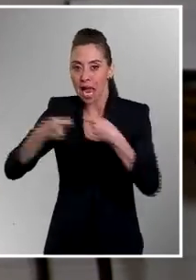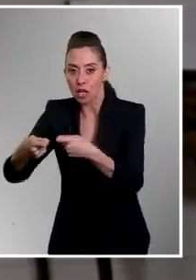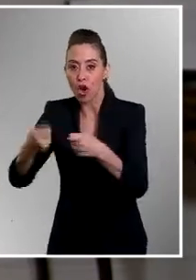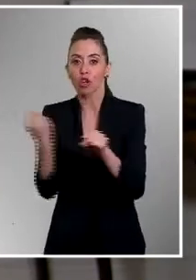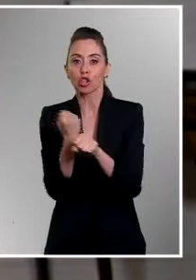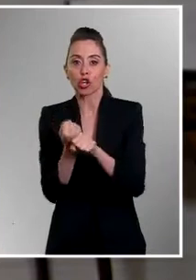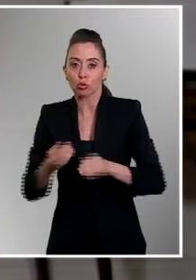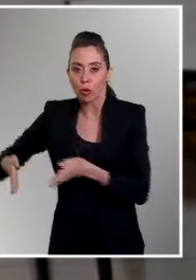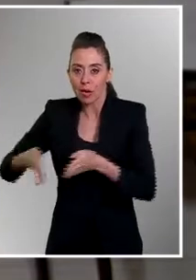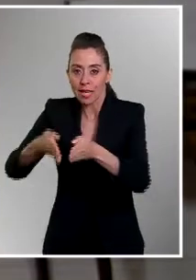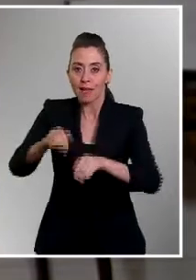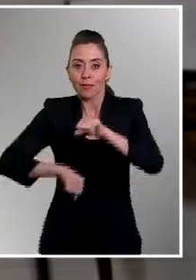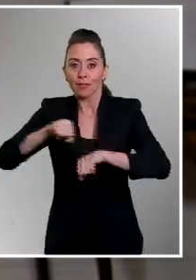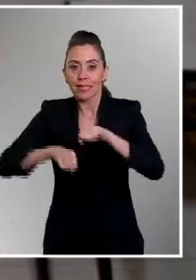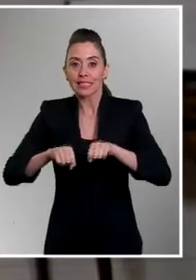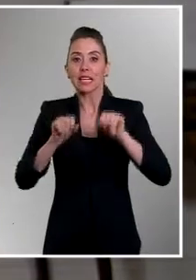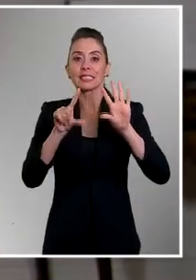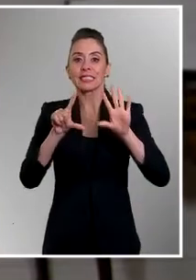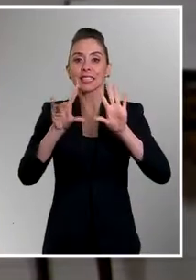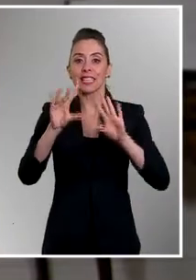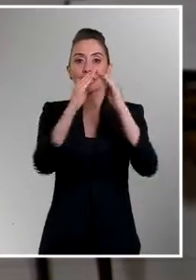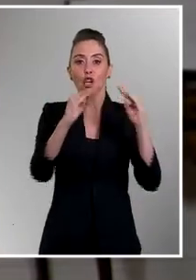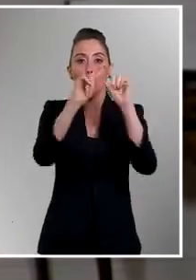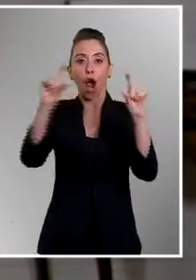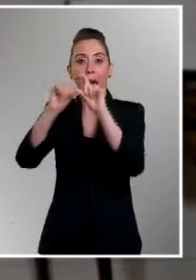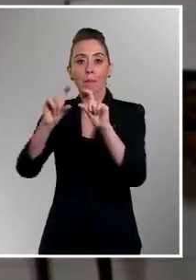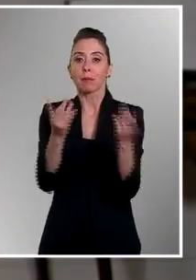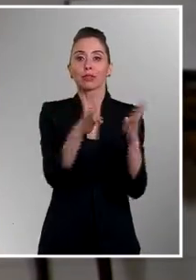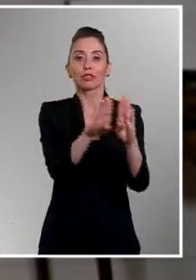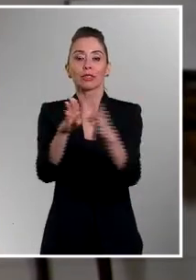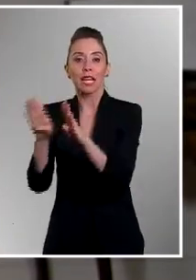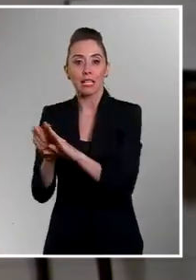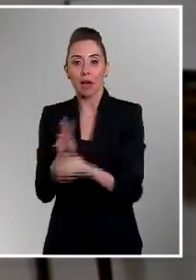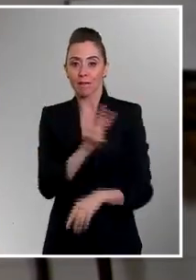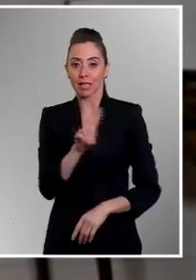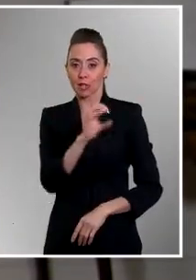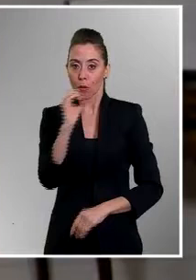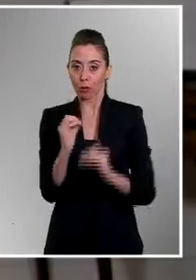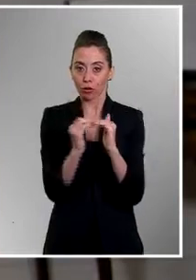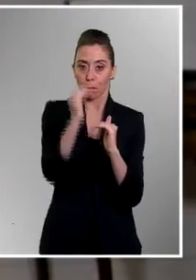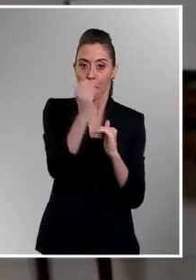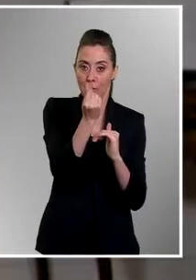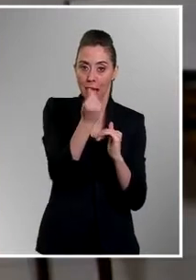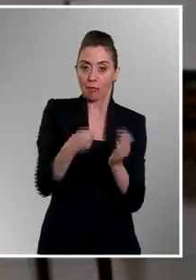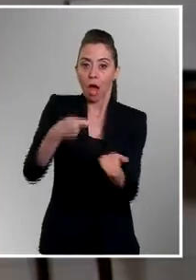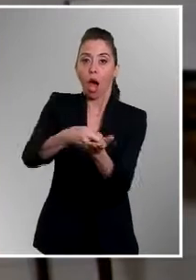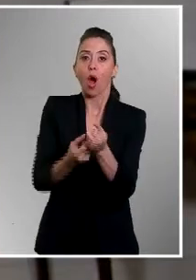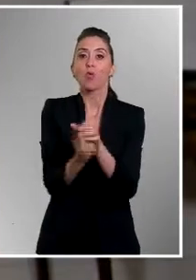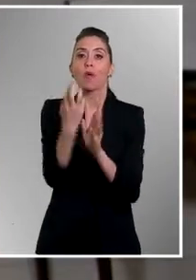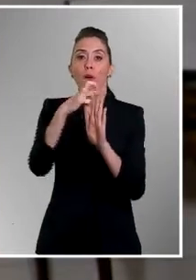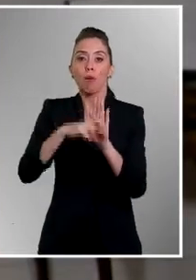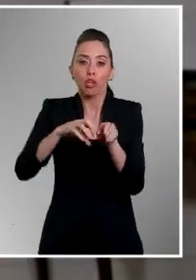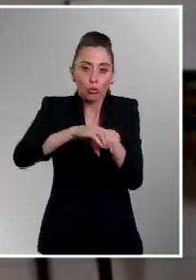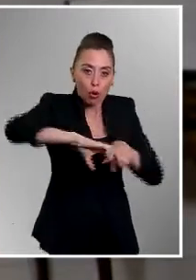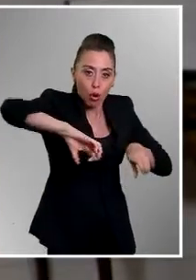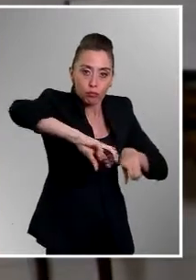ciclovías y cierre de 65 campamentos esto se suma el aumento de 22 por ciento de los recursos que irán a nuevos proyectos de agua potable rural